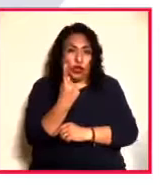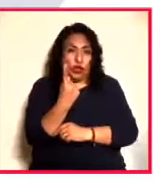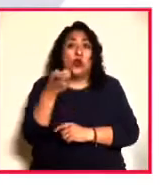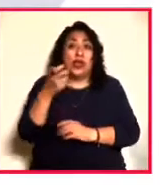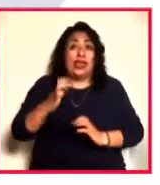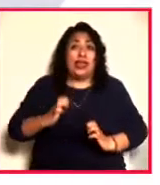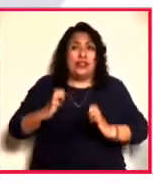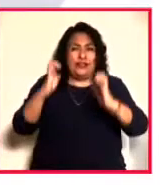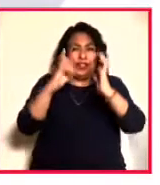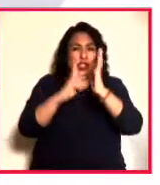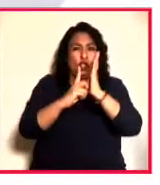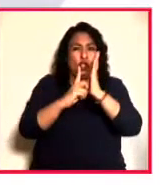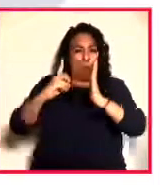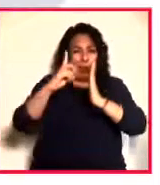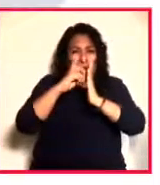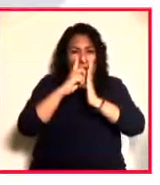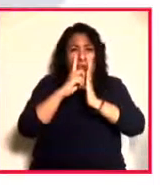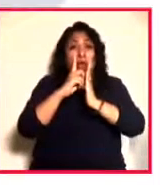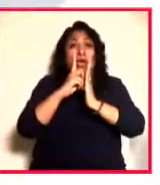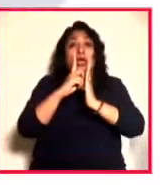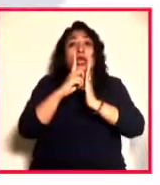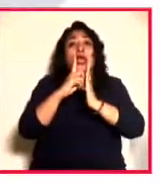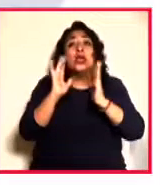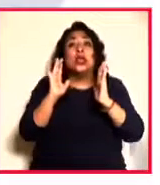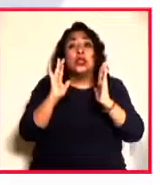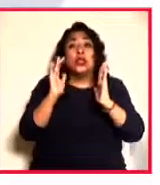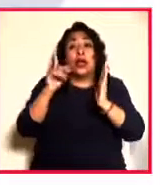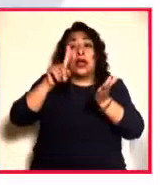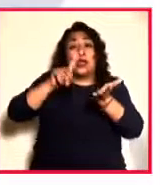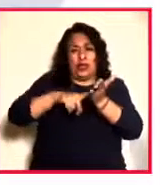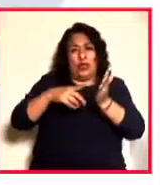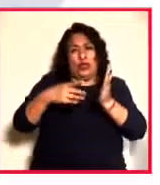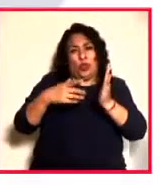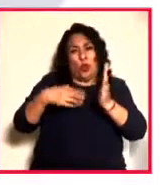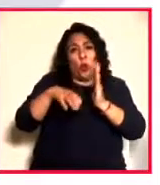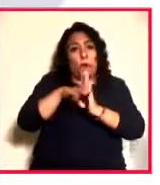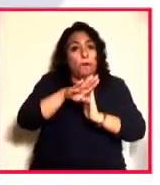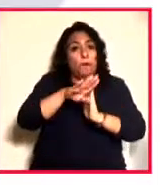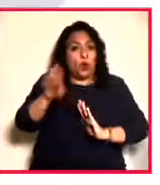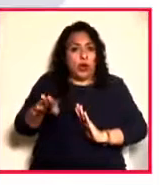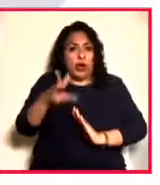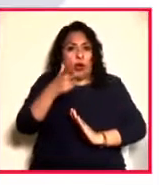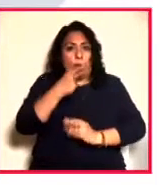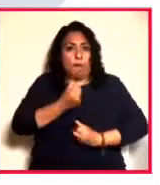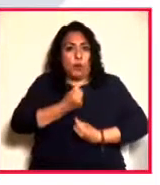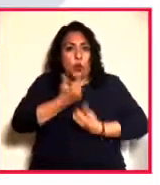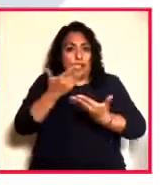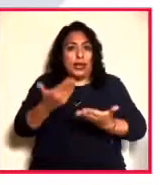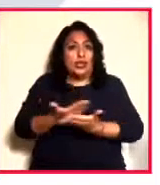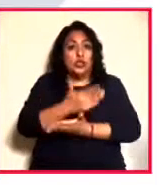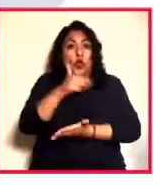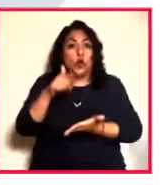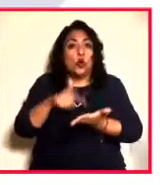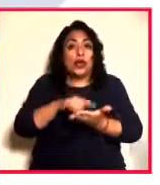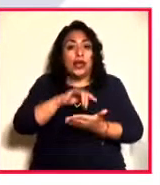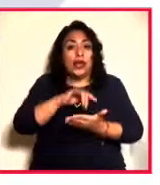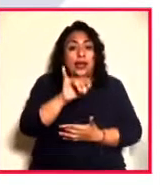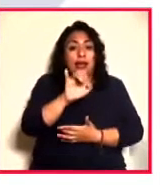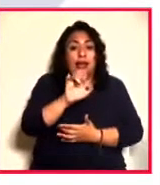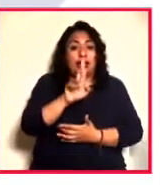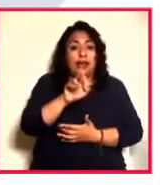de departamentos en una de cuyas habitaciones murió el poeta que había nacido en Jerez en